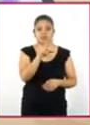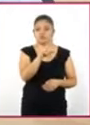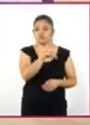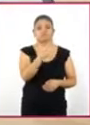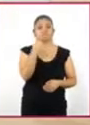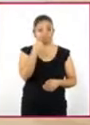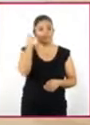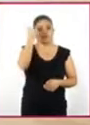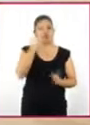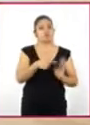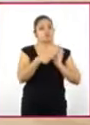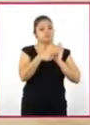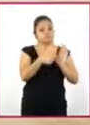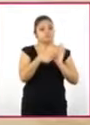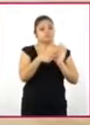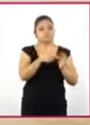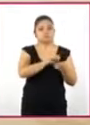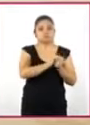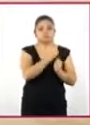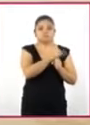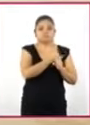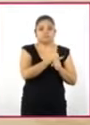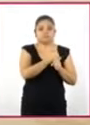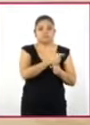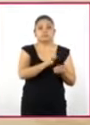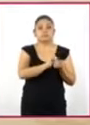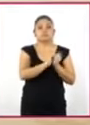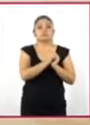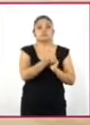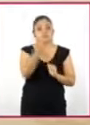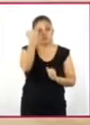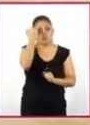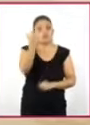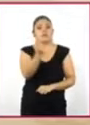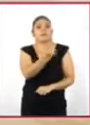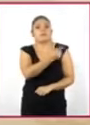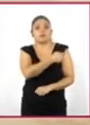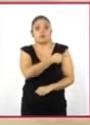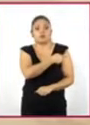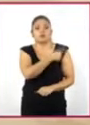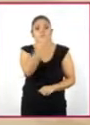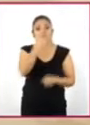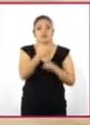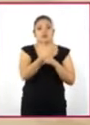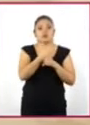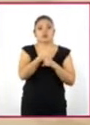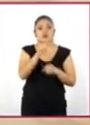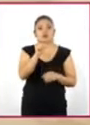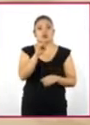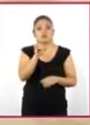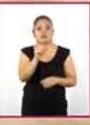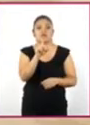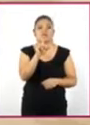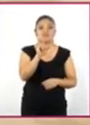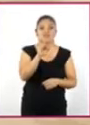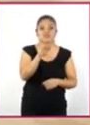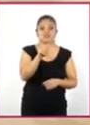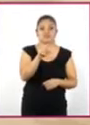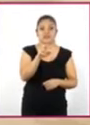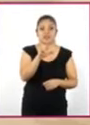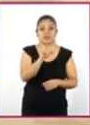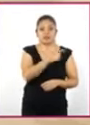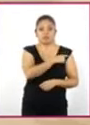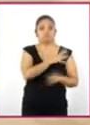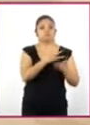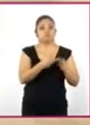rabia. Por su parte, Joseph Lister aplicó la teoría bacteriana de las enfermedades y la